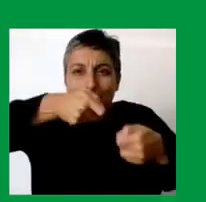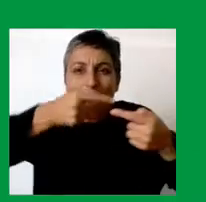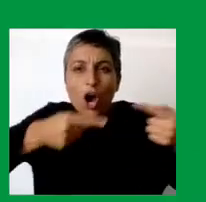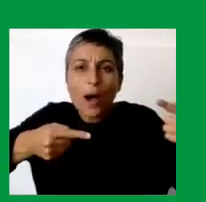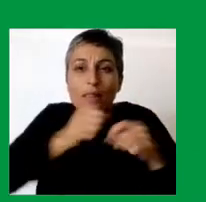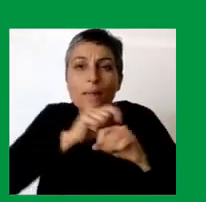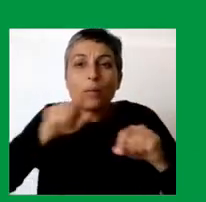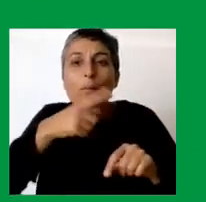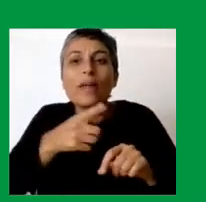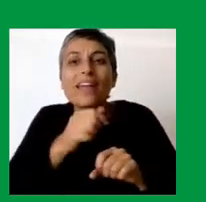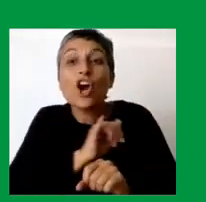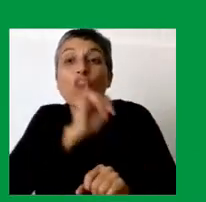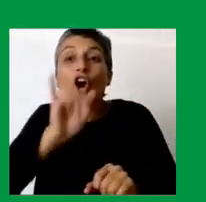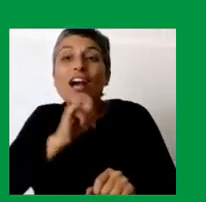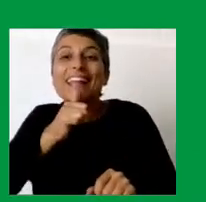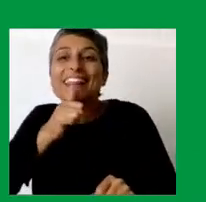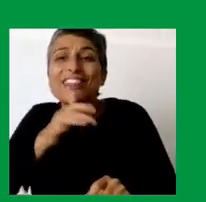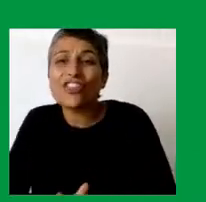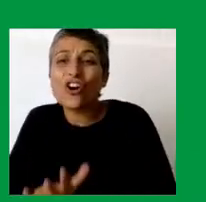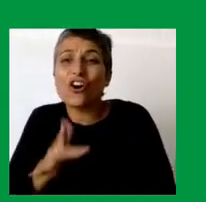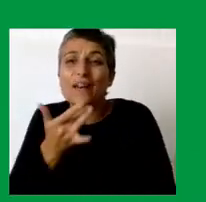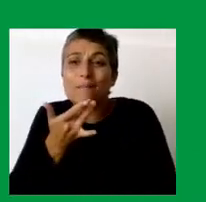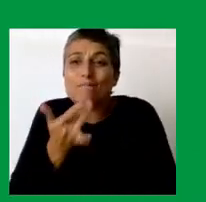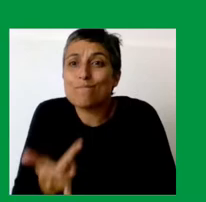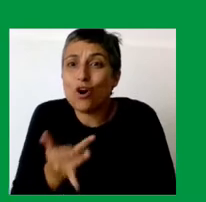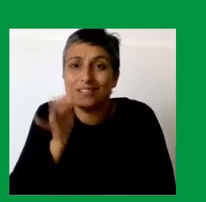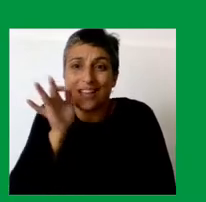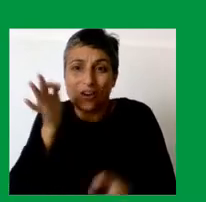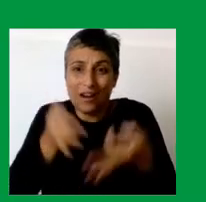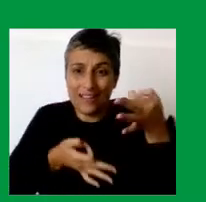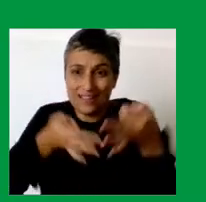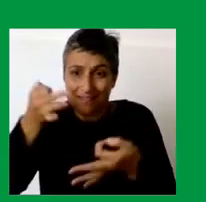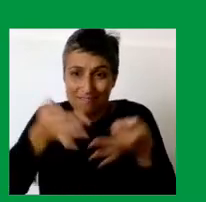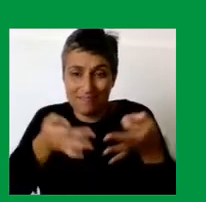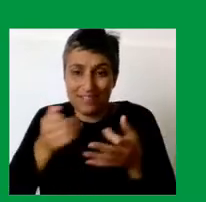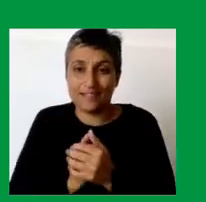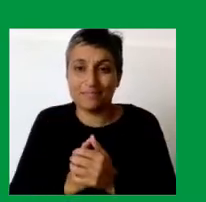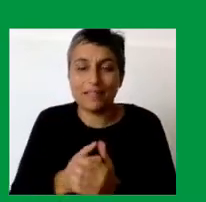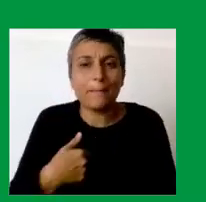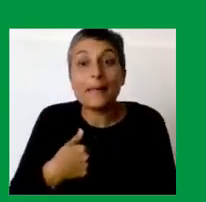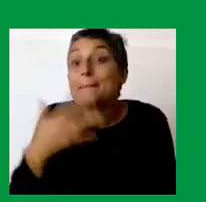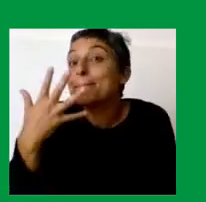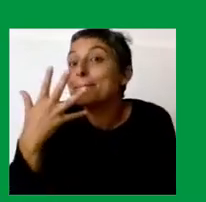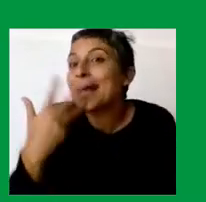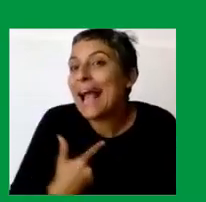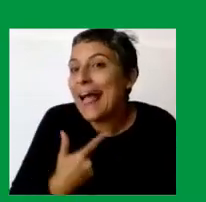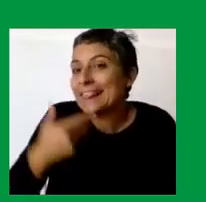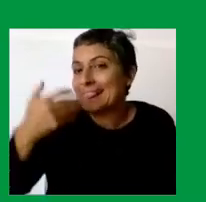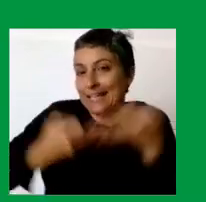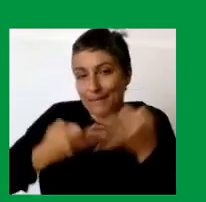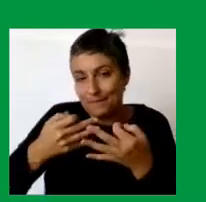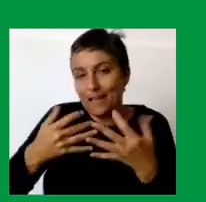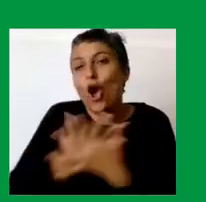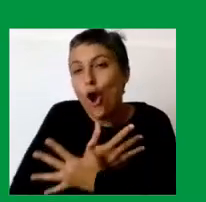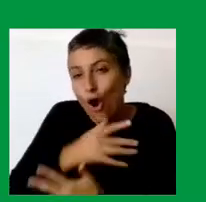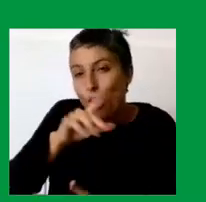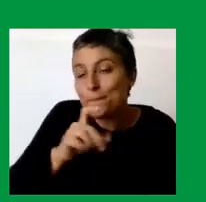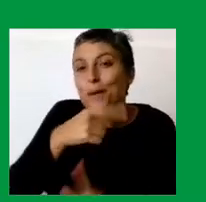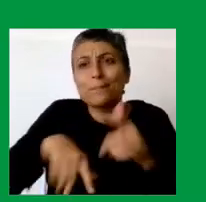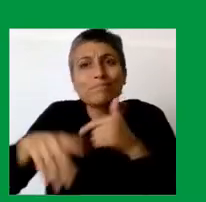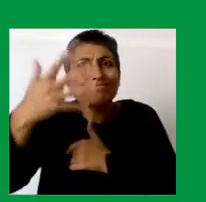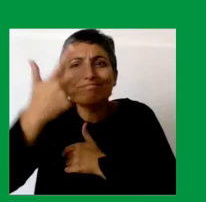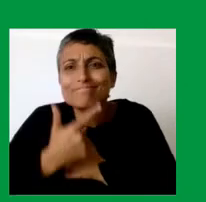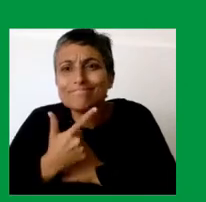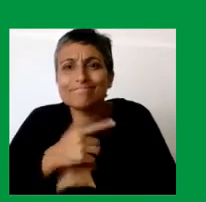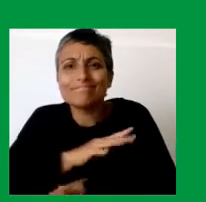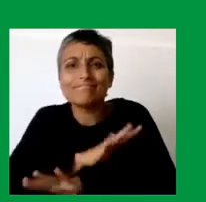se pueden contar historias hermosas con la química. Me encanta la química, la sufrí, pero me encanta. Y entonces también